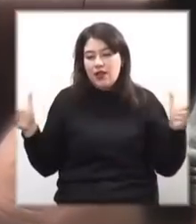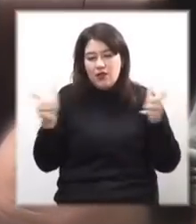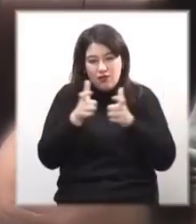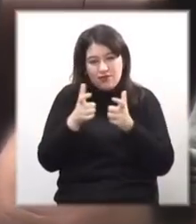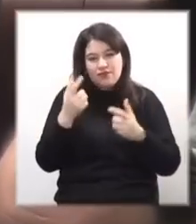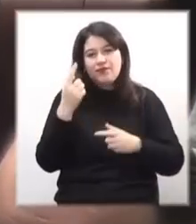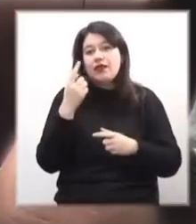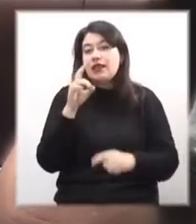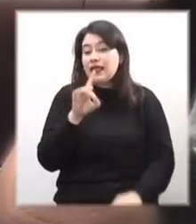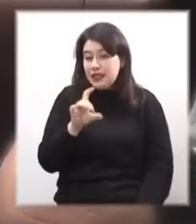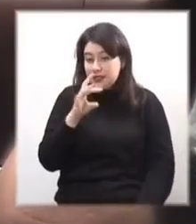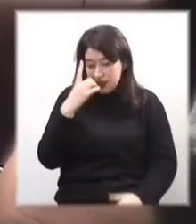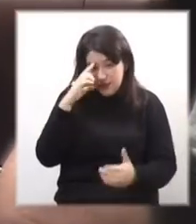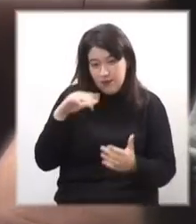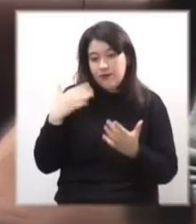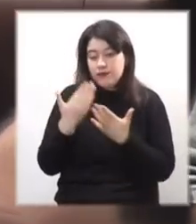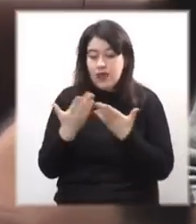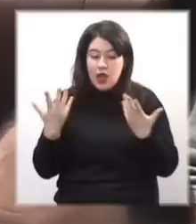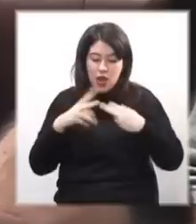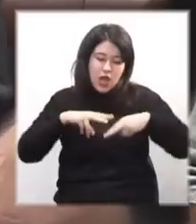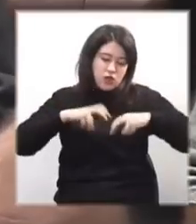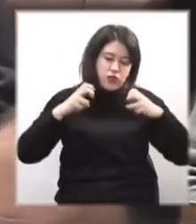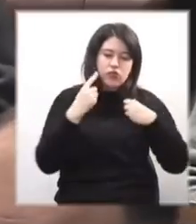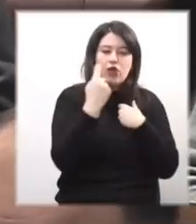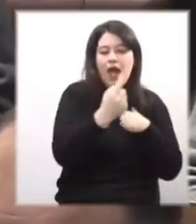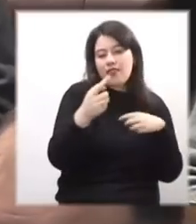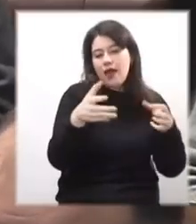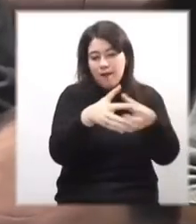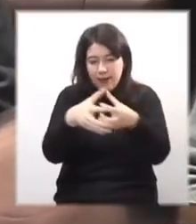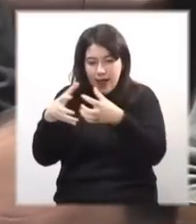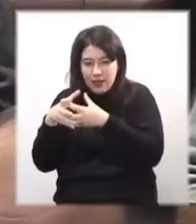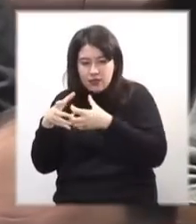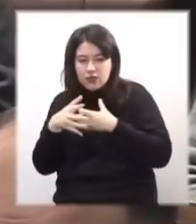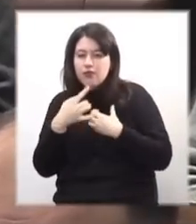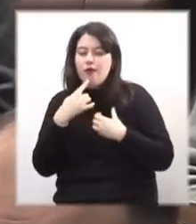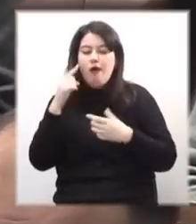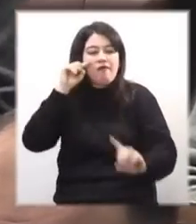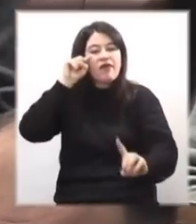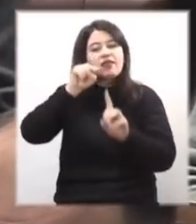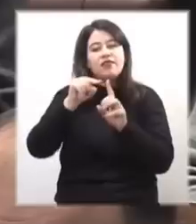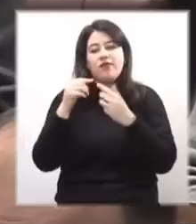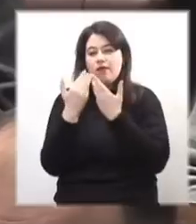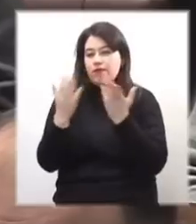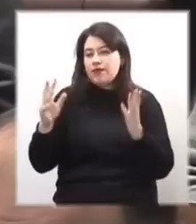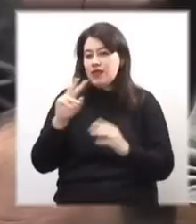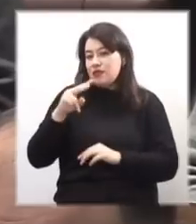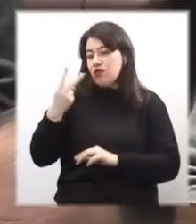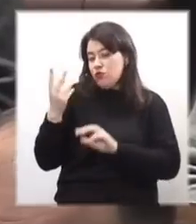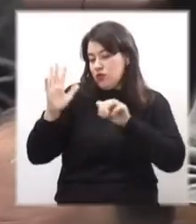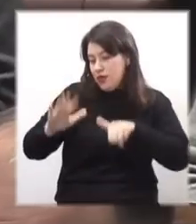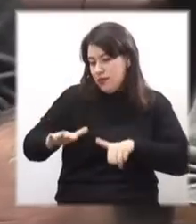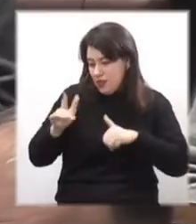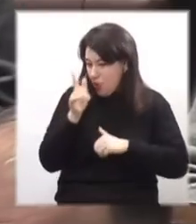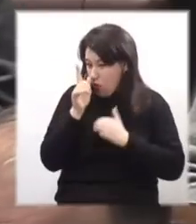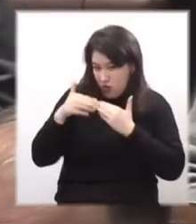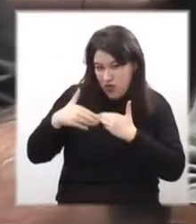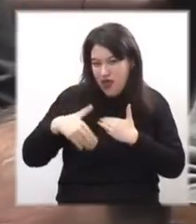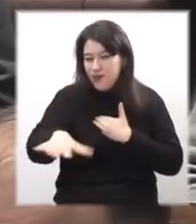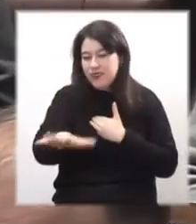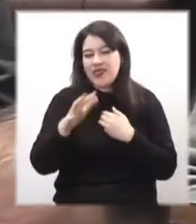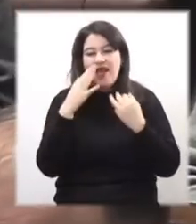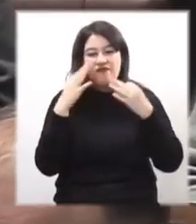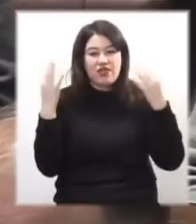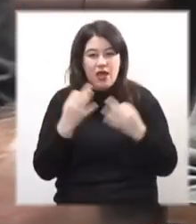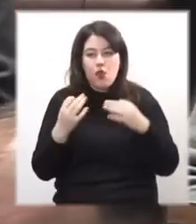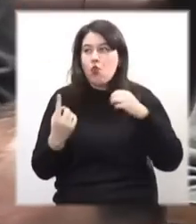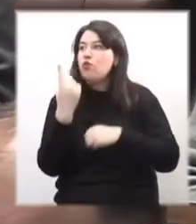interpartidaria, con 15 medidas que ahora están en estudio de los partidos políticos con el objetivo de ser implementadas a partir del segundo semestre y que sobre todo